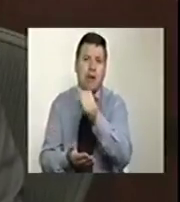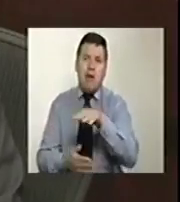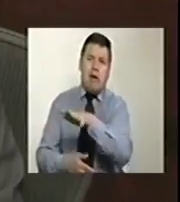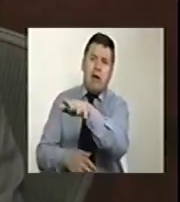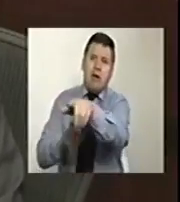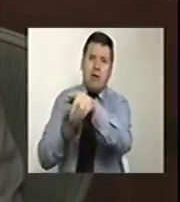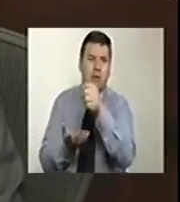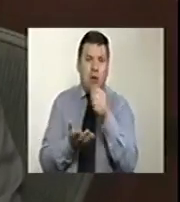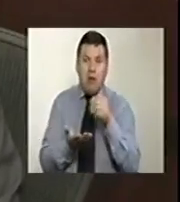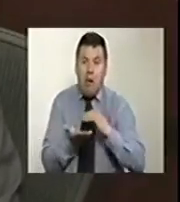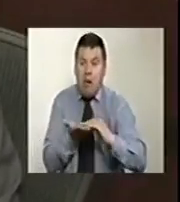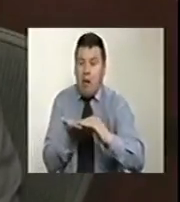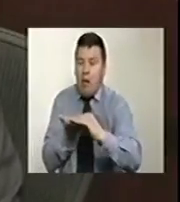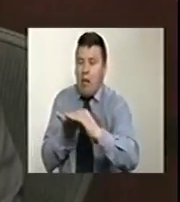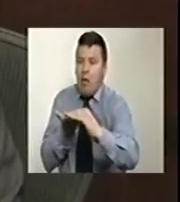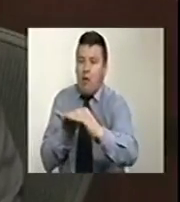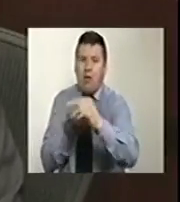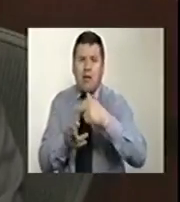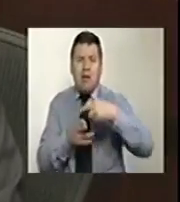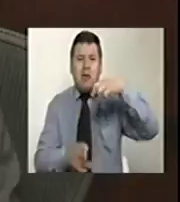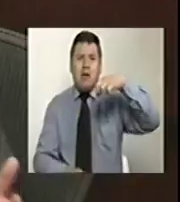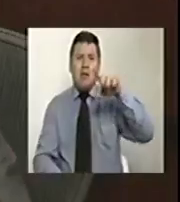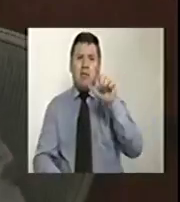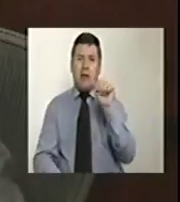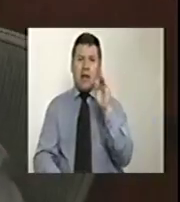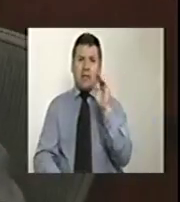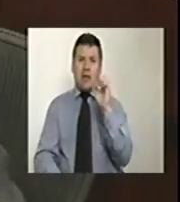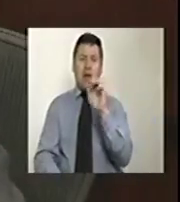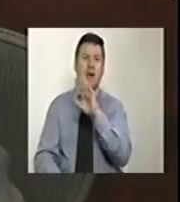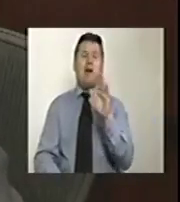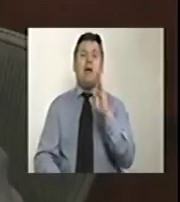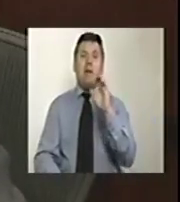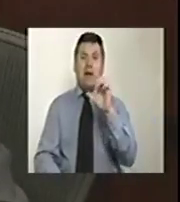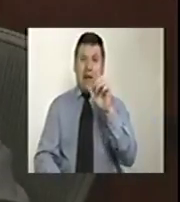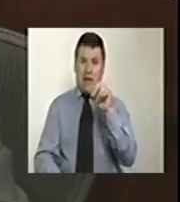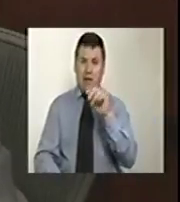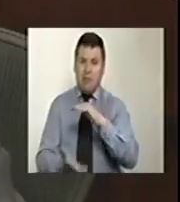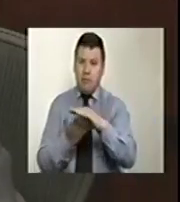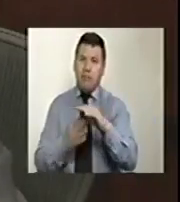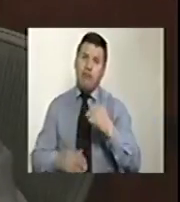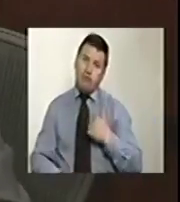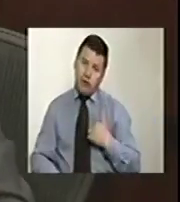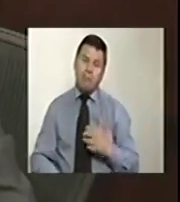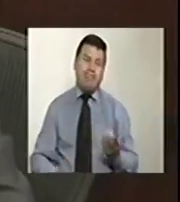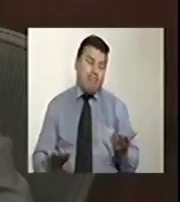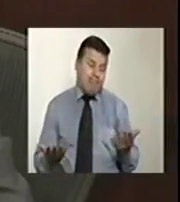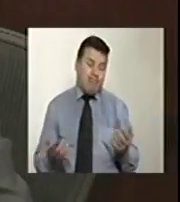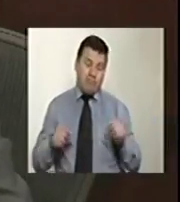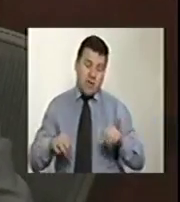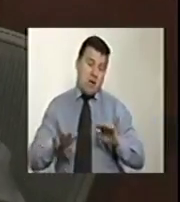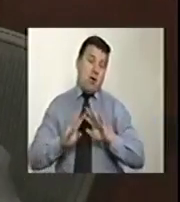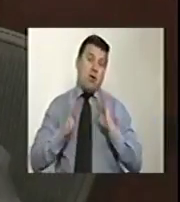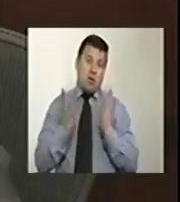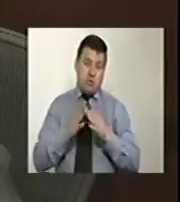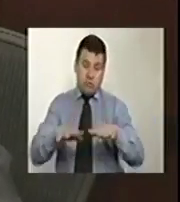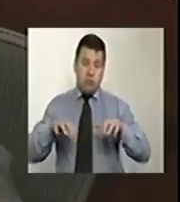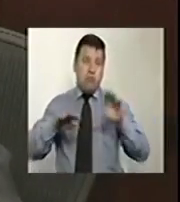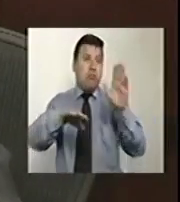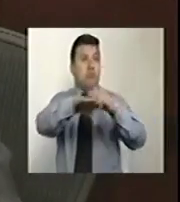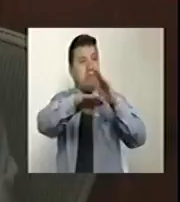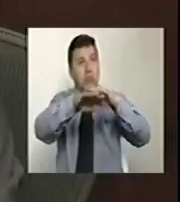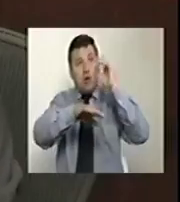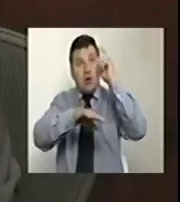esa vía, que es La Plata Belén. Por eso yo hago un llamado desde aquí, de la plenaria del Senado, al gobierno nacional para que